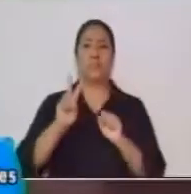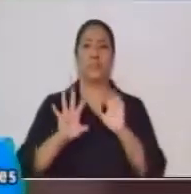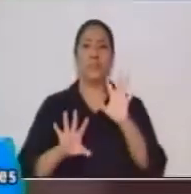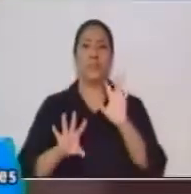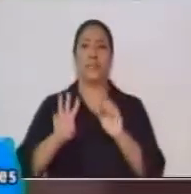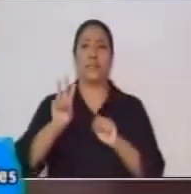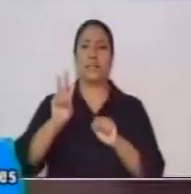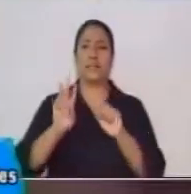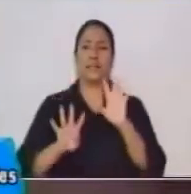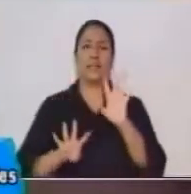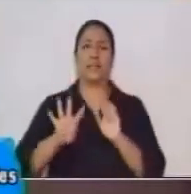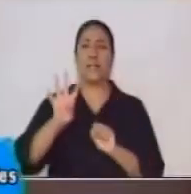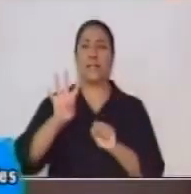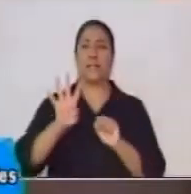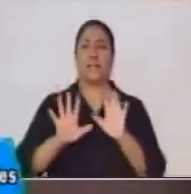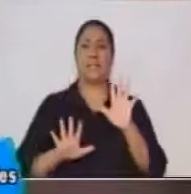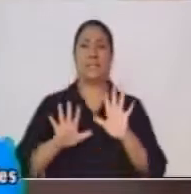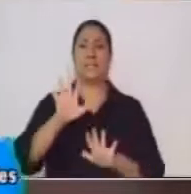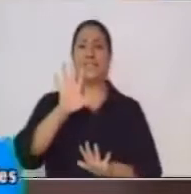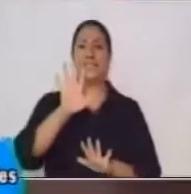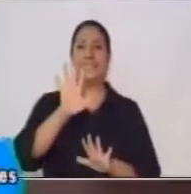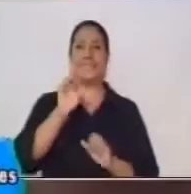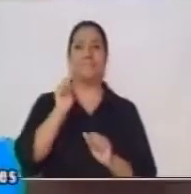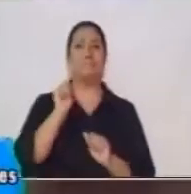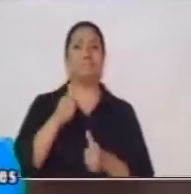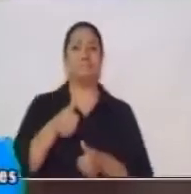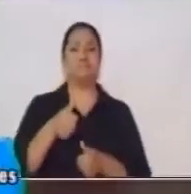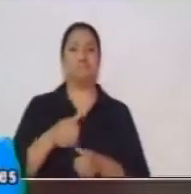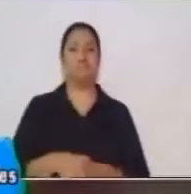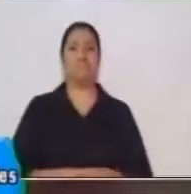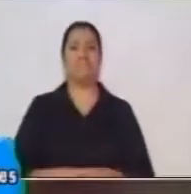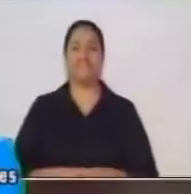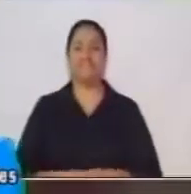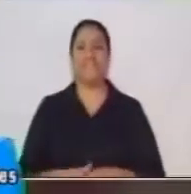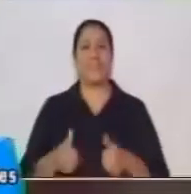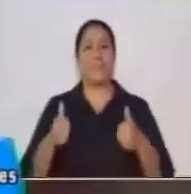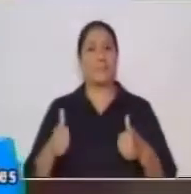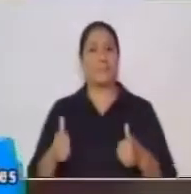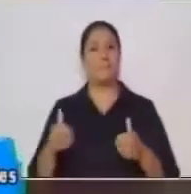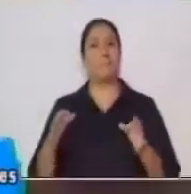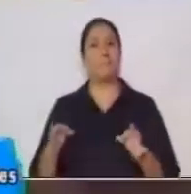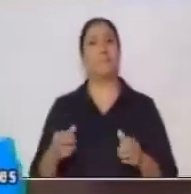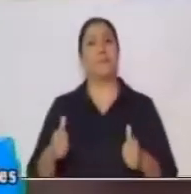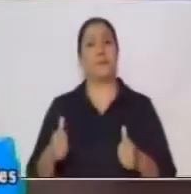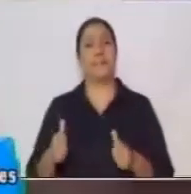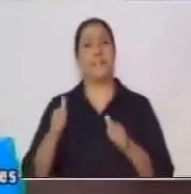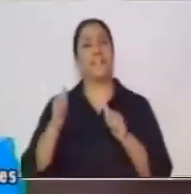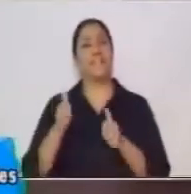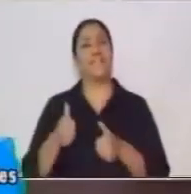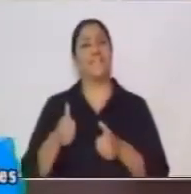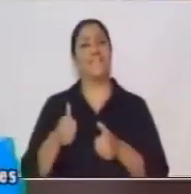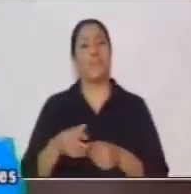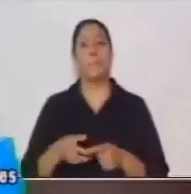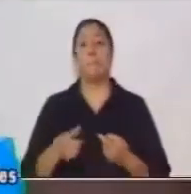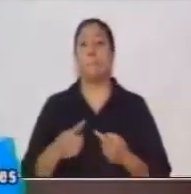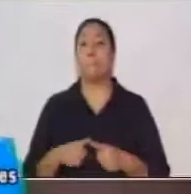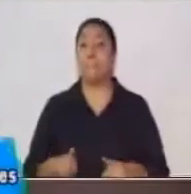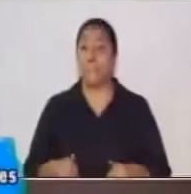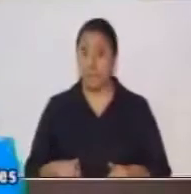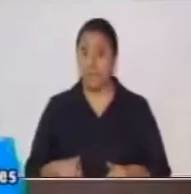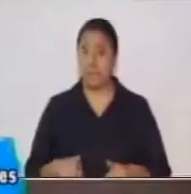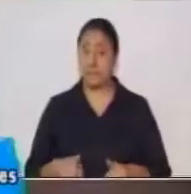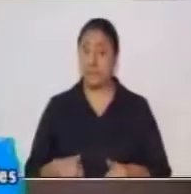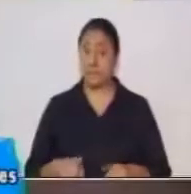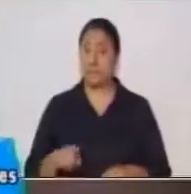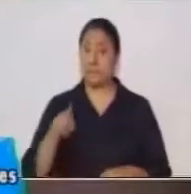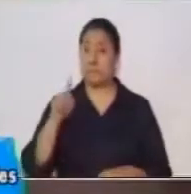13, 14 y 15. Muy bien, tenemos aquí el 15. Pero como nos están